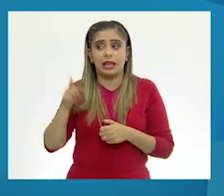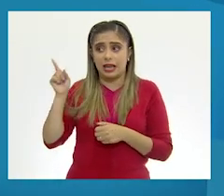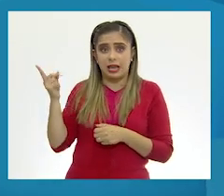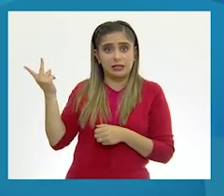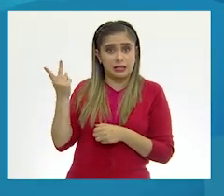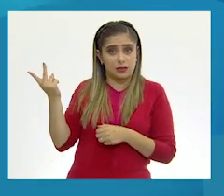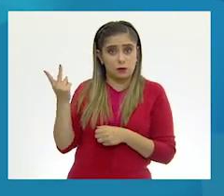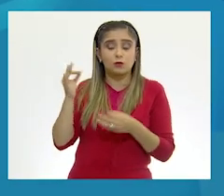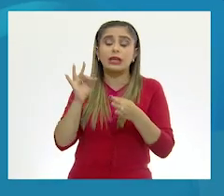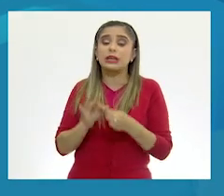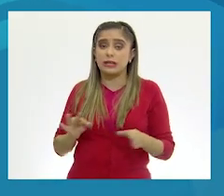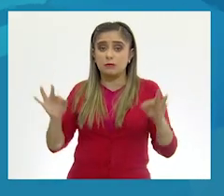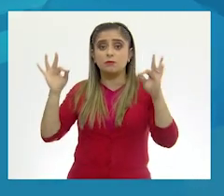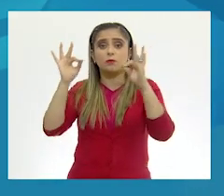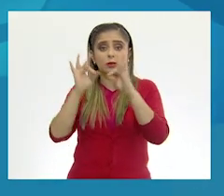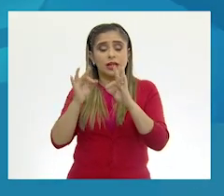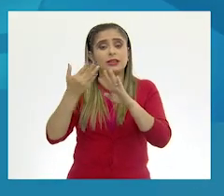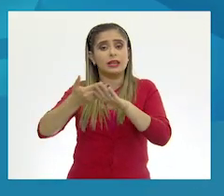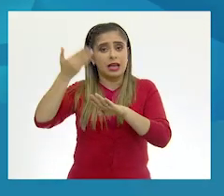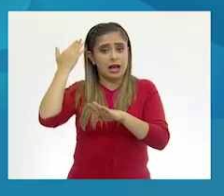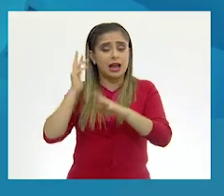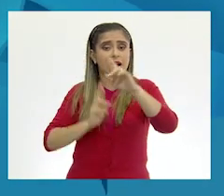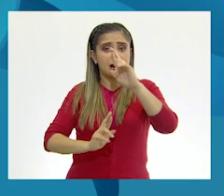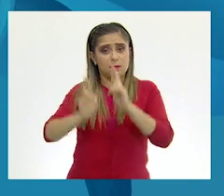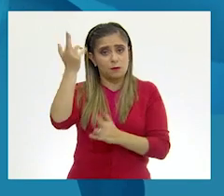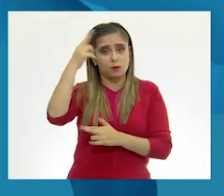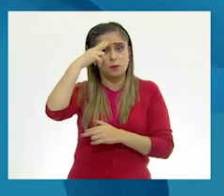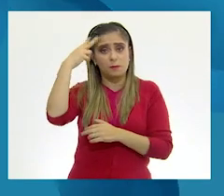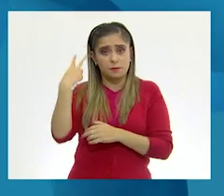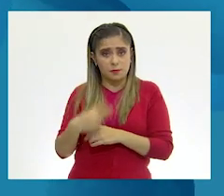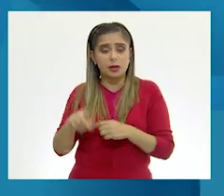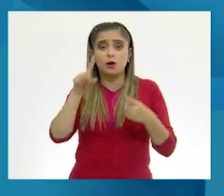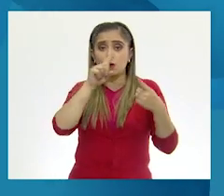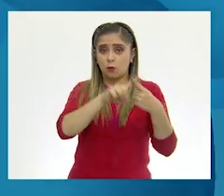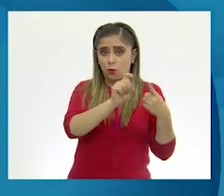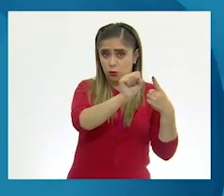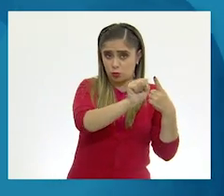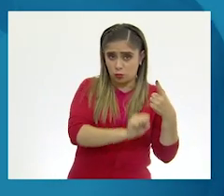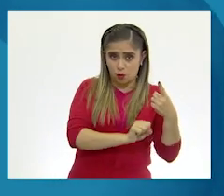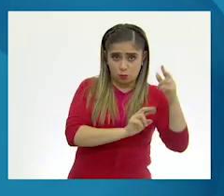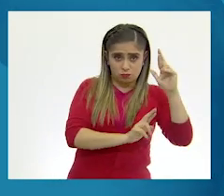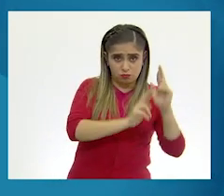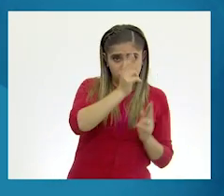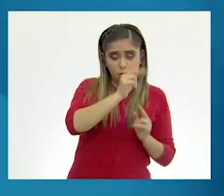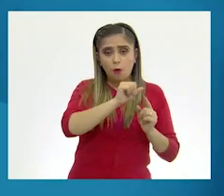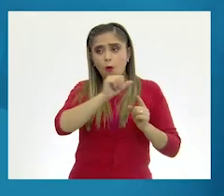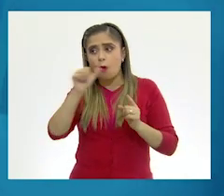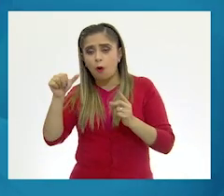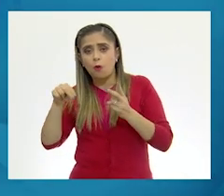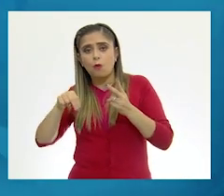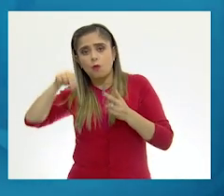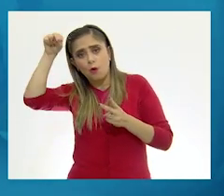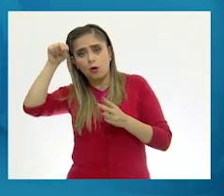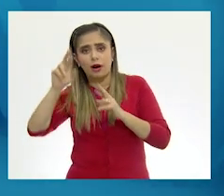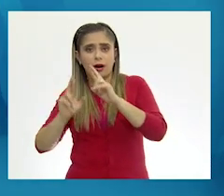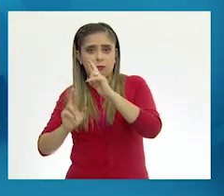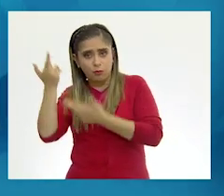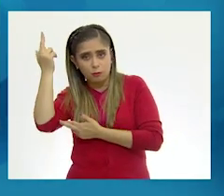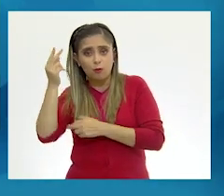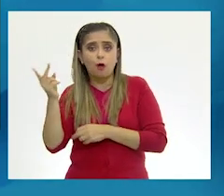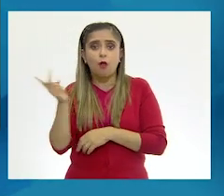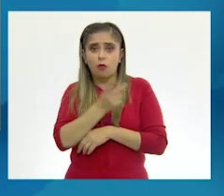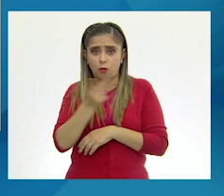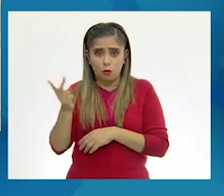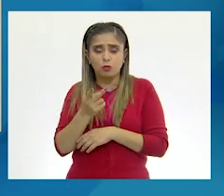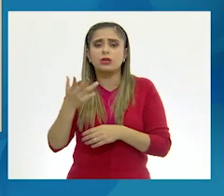de los más importantes en el movimiento revolucionario. Uno en el sur y otro en el norte. Y ambos tenían el